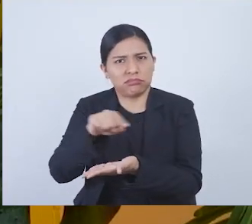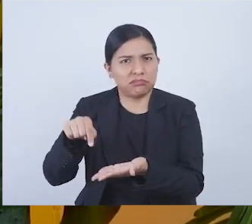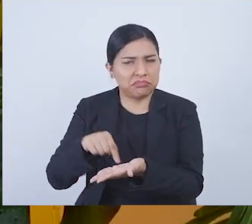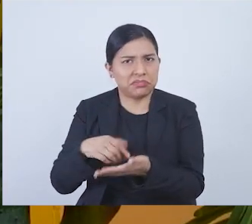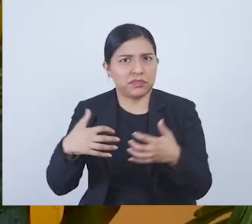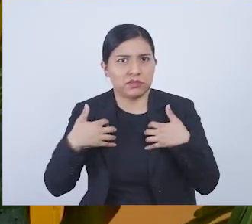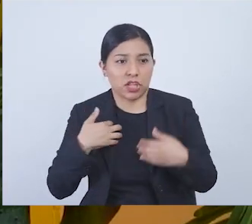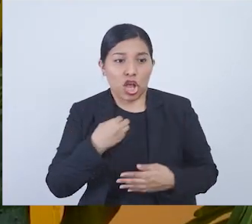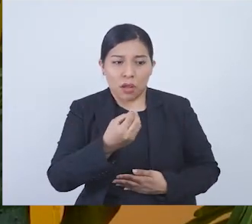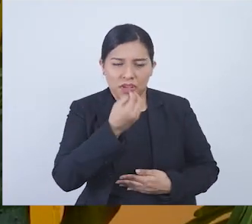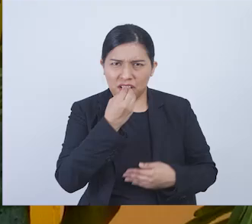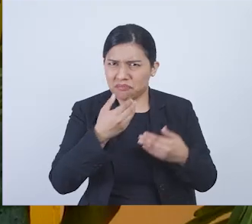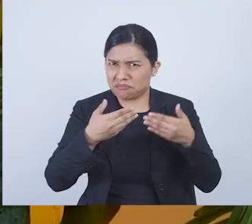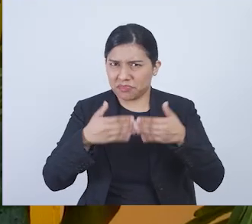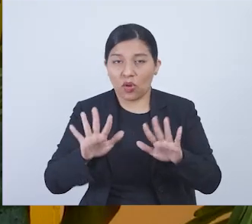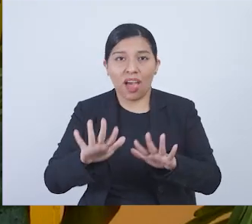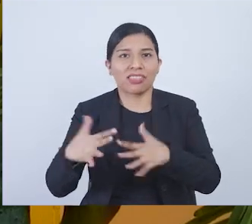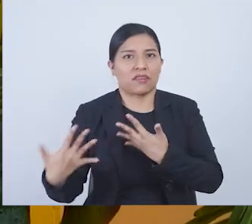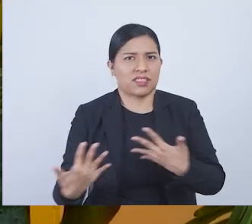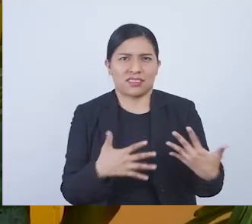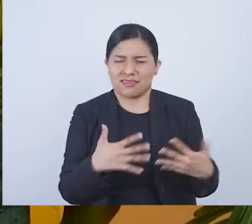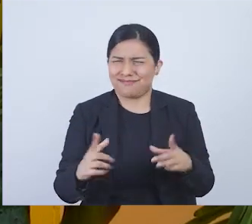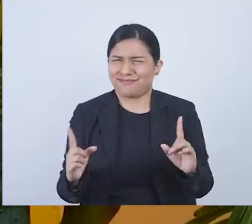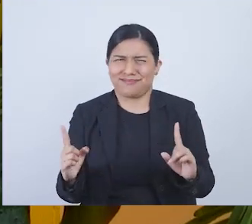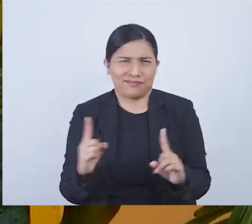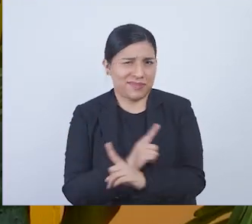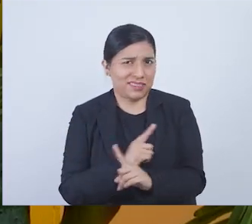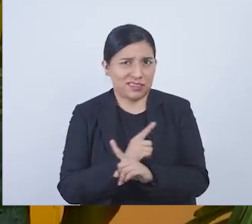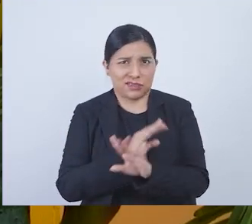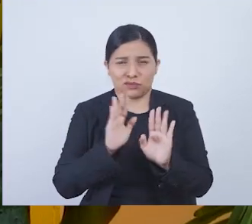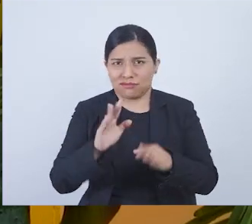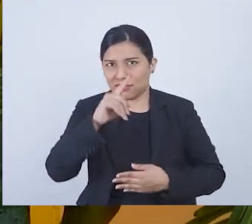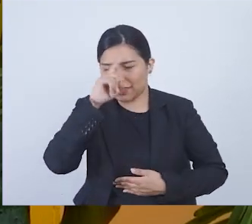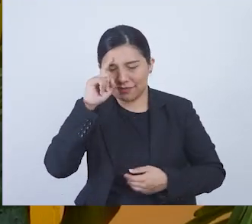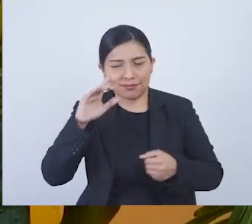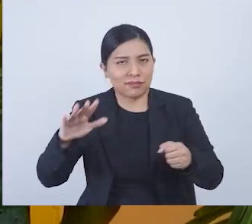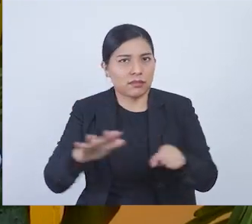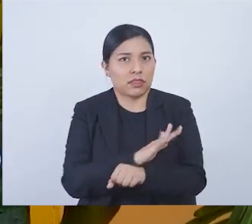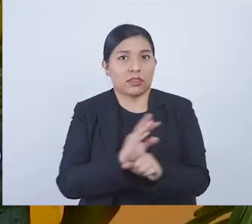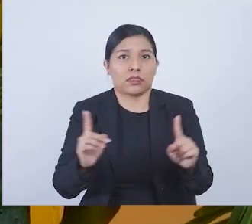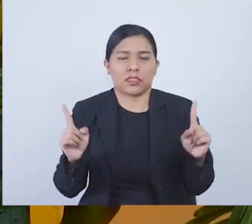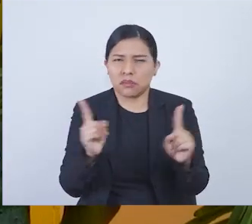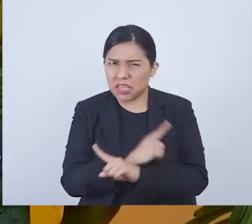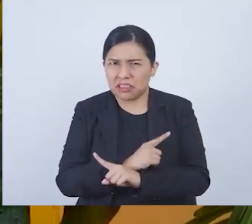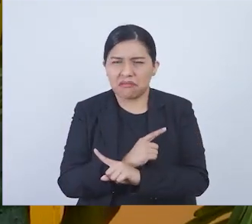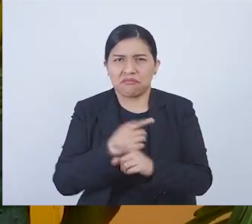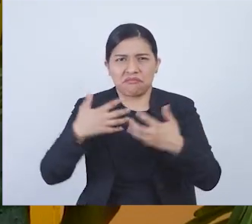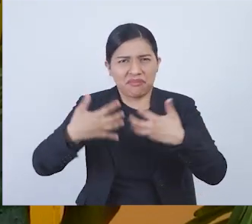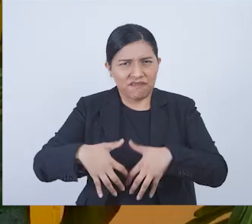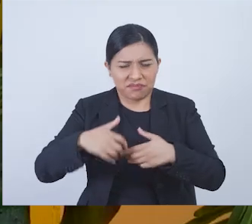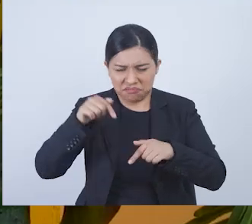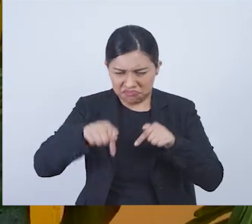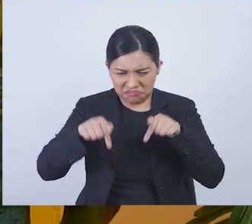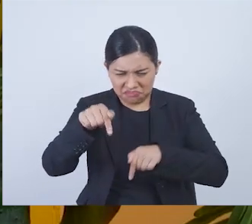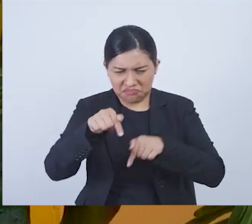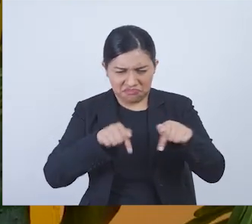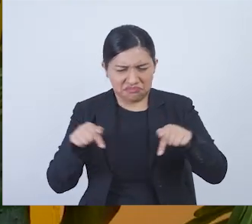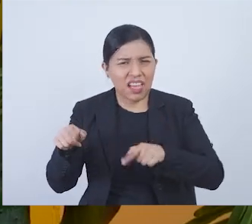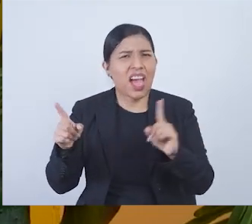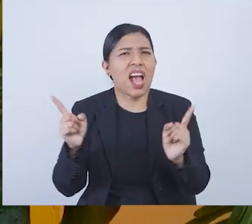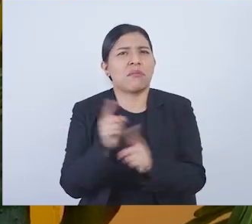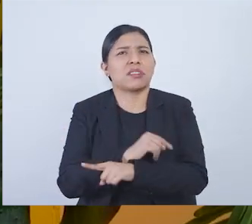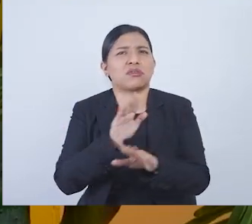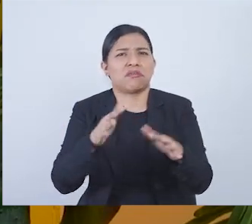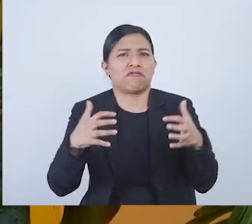dejan hacer las actividades que hacían en el campo por su trabajo y van a manejar una máquina, apretar botones, cambia la forma